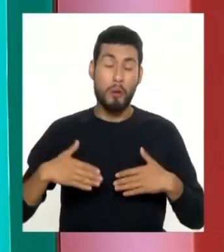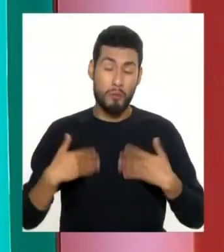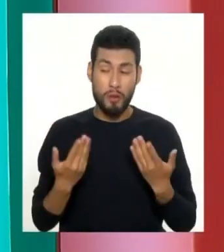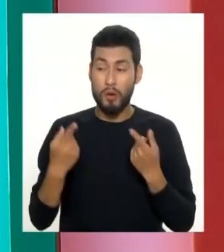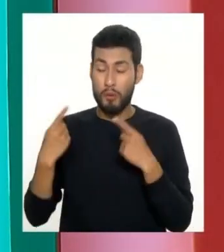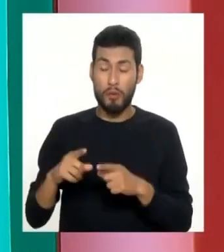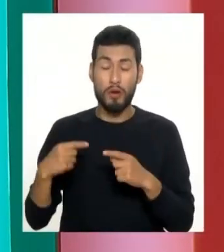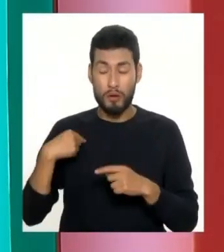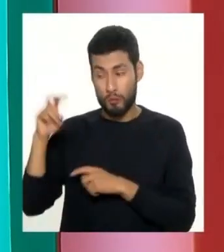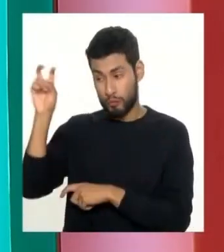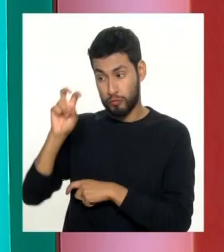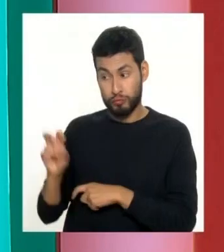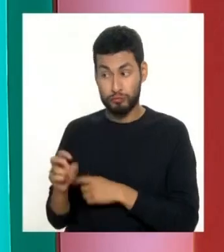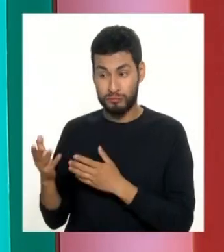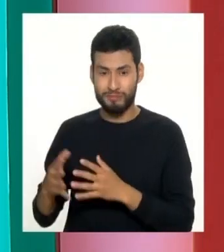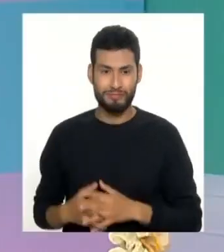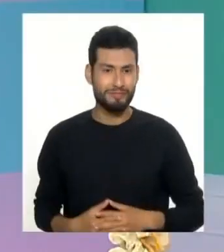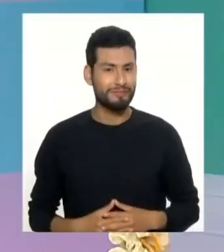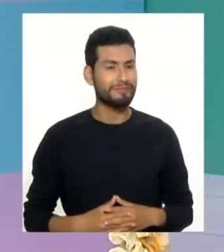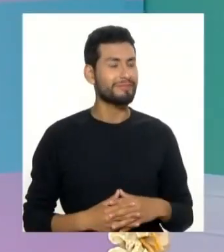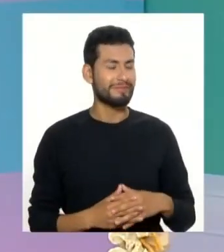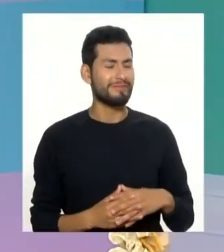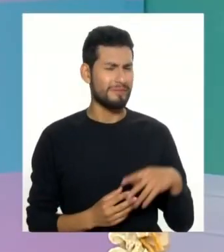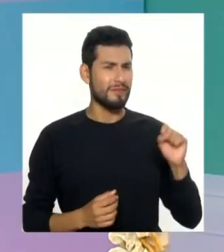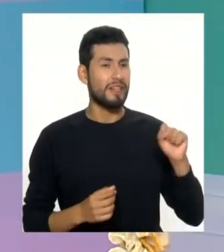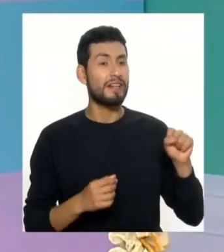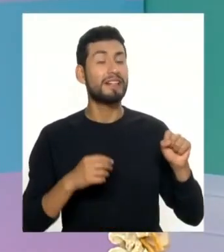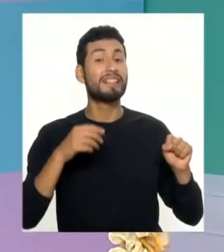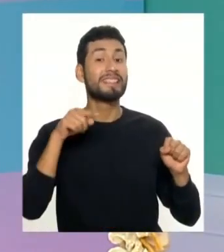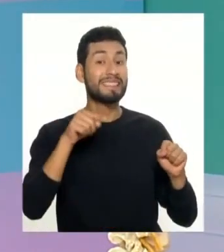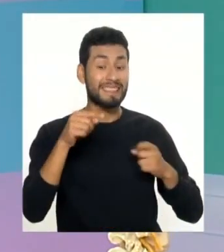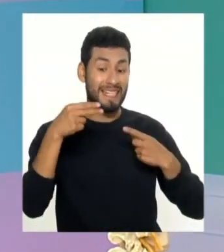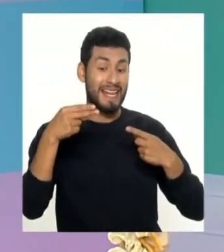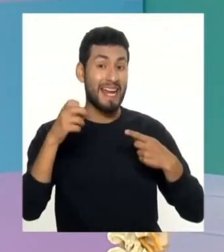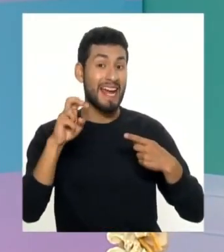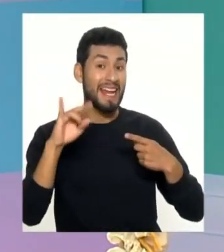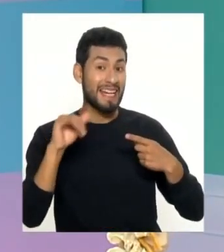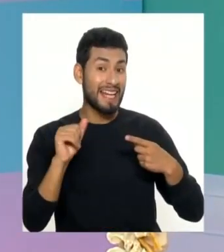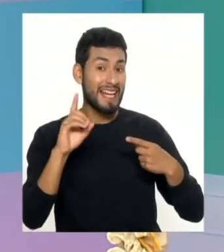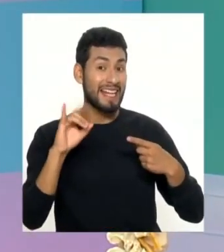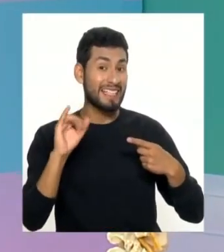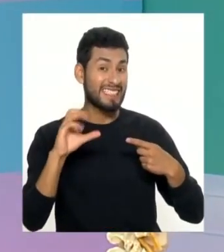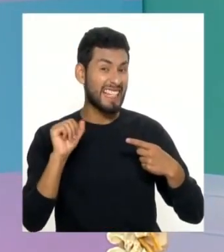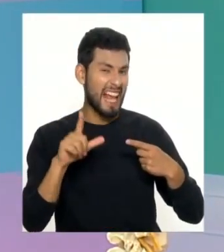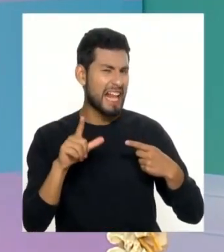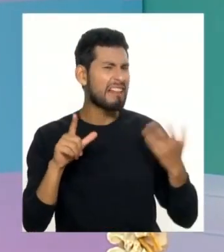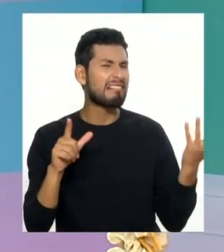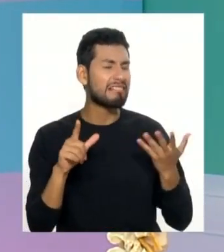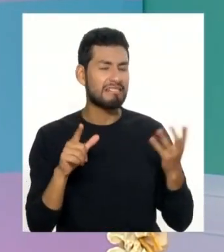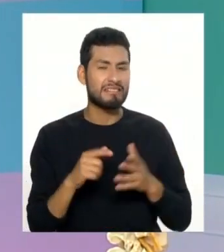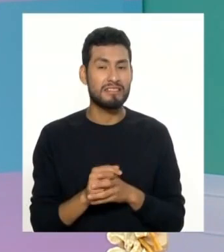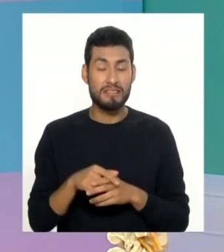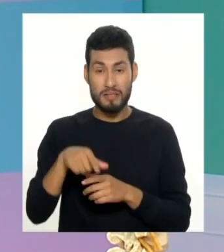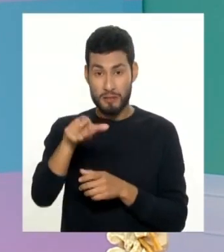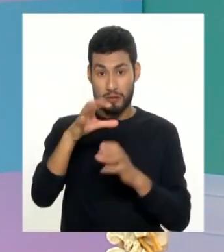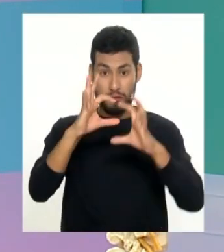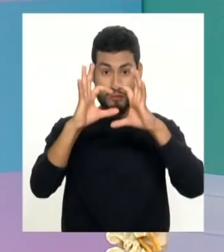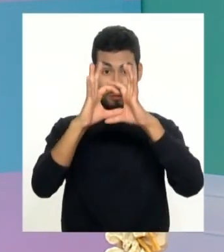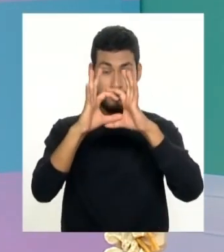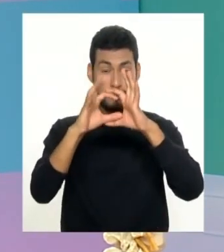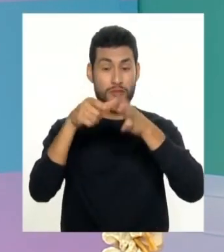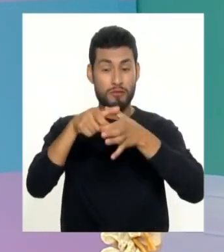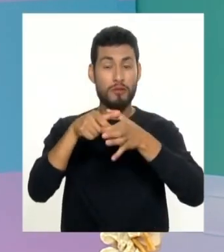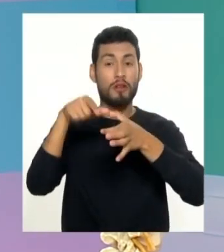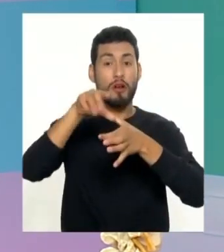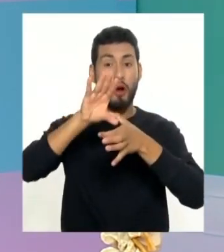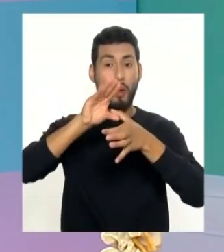a nivel de la columna vertebral. Claro, la hernia discal se define como la ruptura del disco intervertebral con